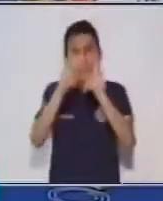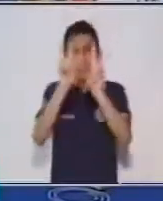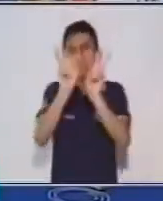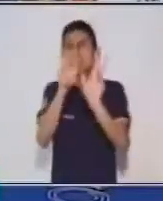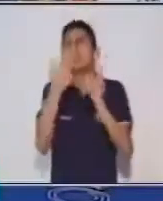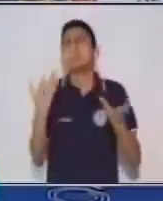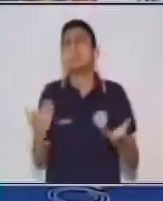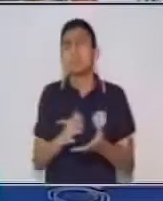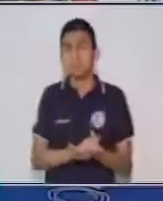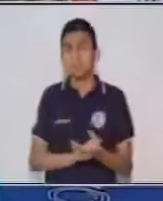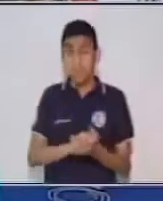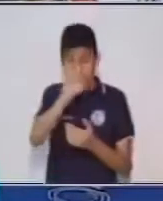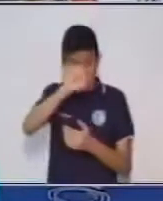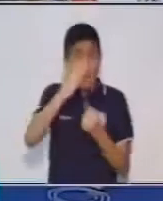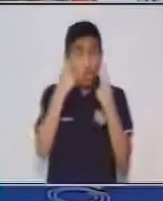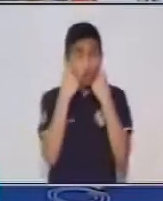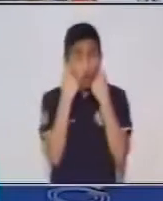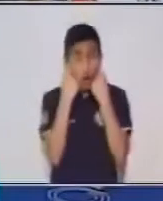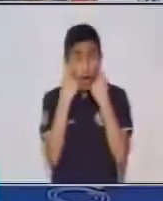Perfecto, y orar.